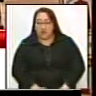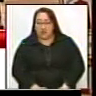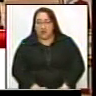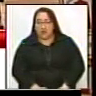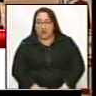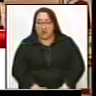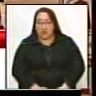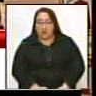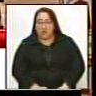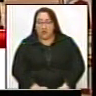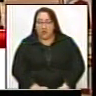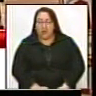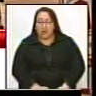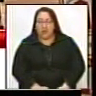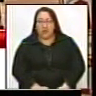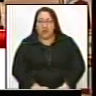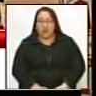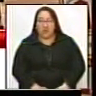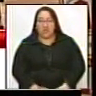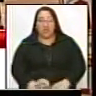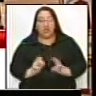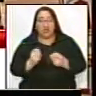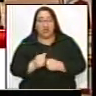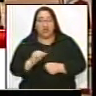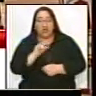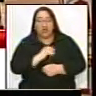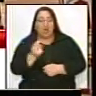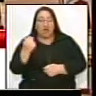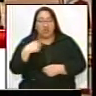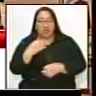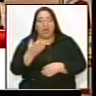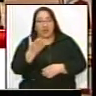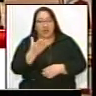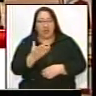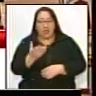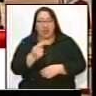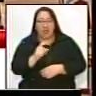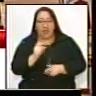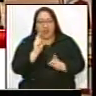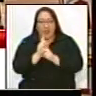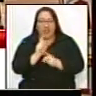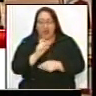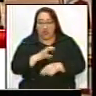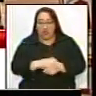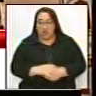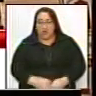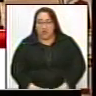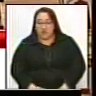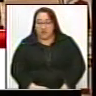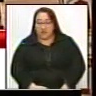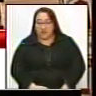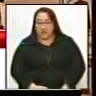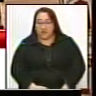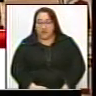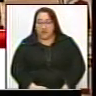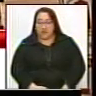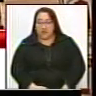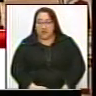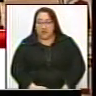las asociaciones, de las instituciones, han venido a pedirle directamente a la doctora.